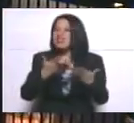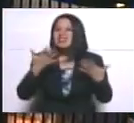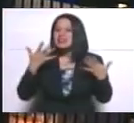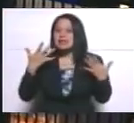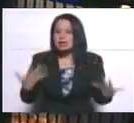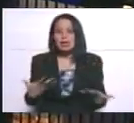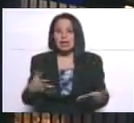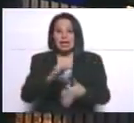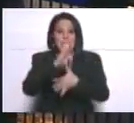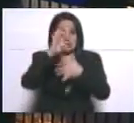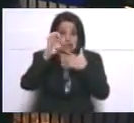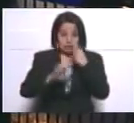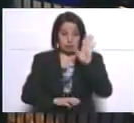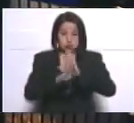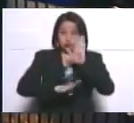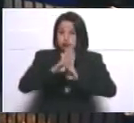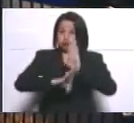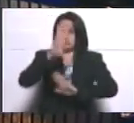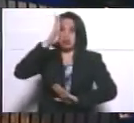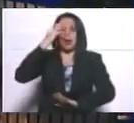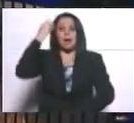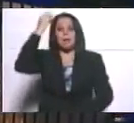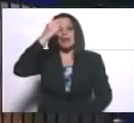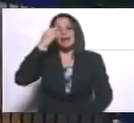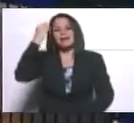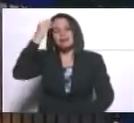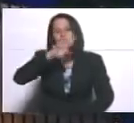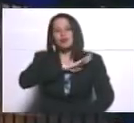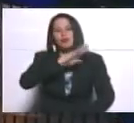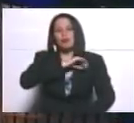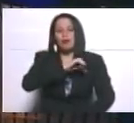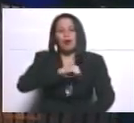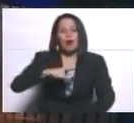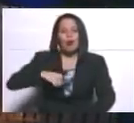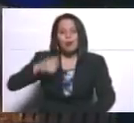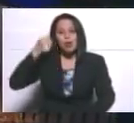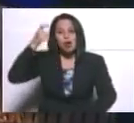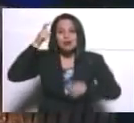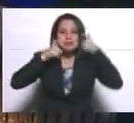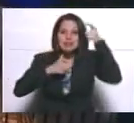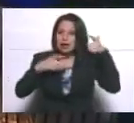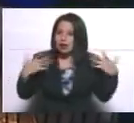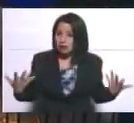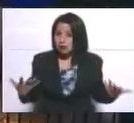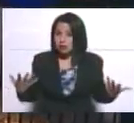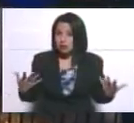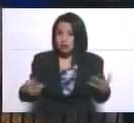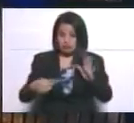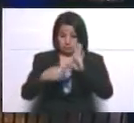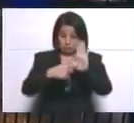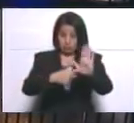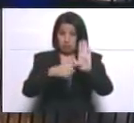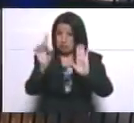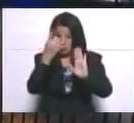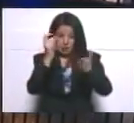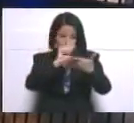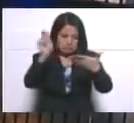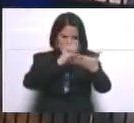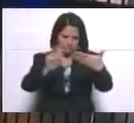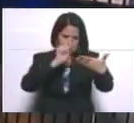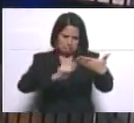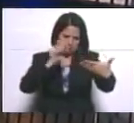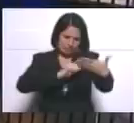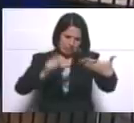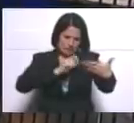estratégico estaba en su pensamiento, en su acción, quedó reflejado en los primeros documentos que escribió